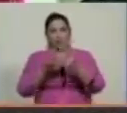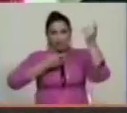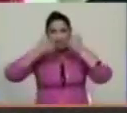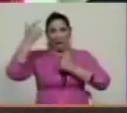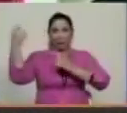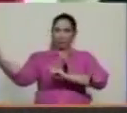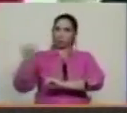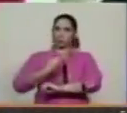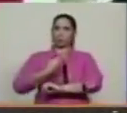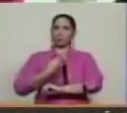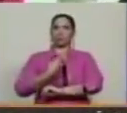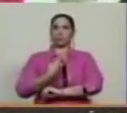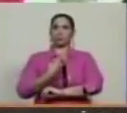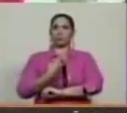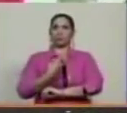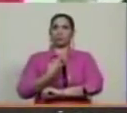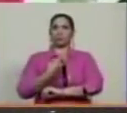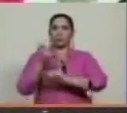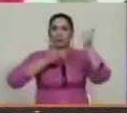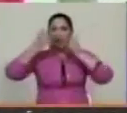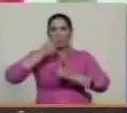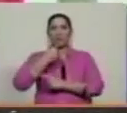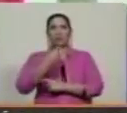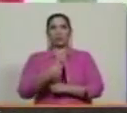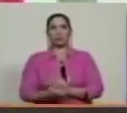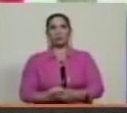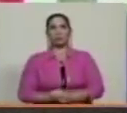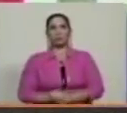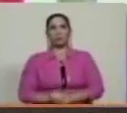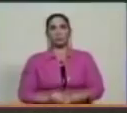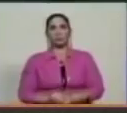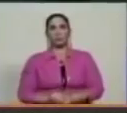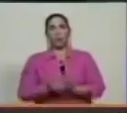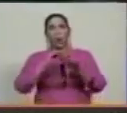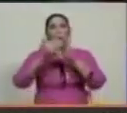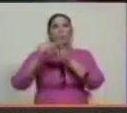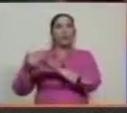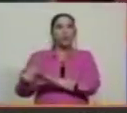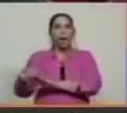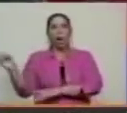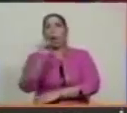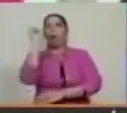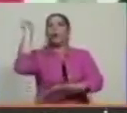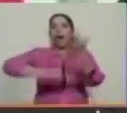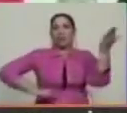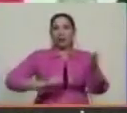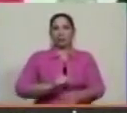orden. El comandante Chávez dijo: comuna.